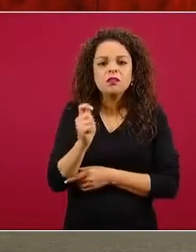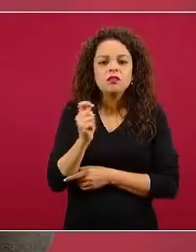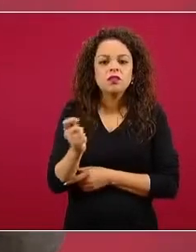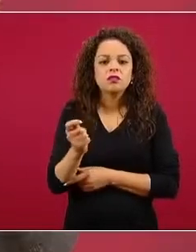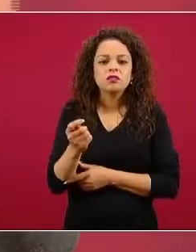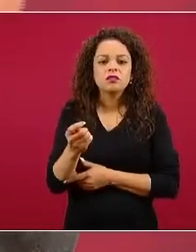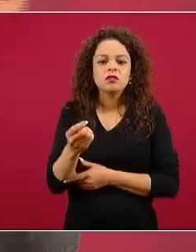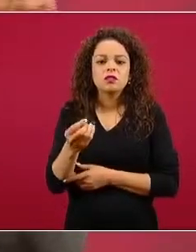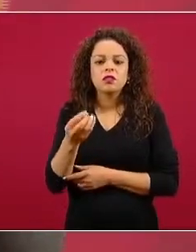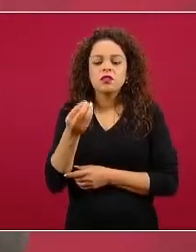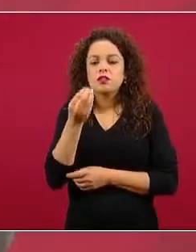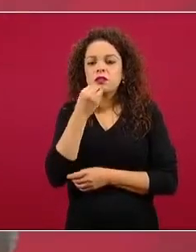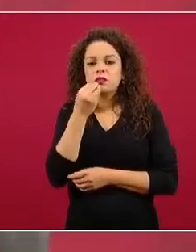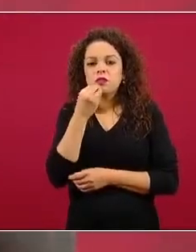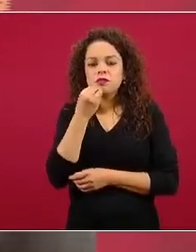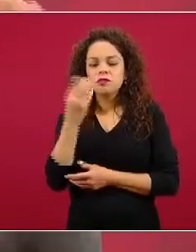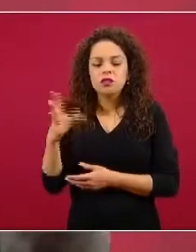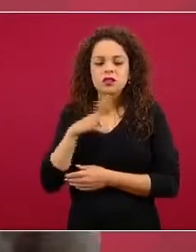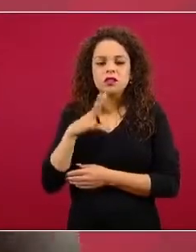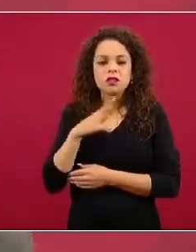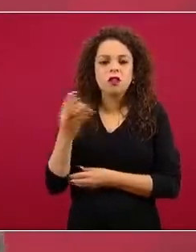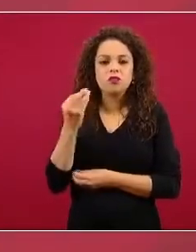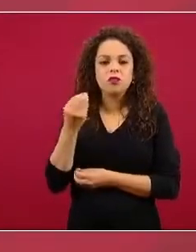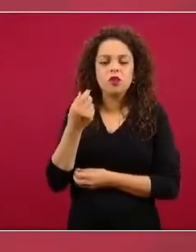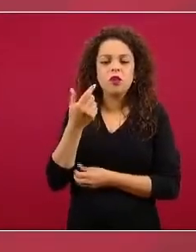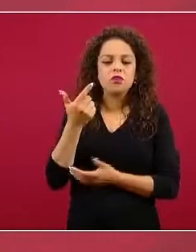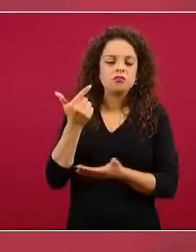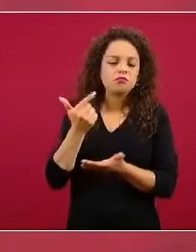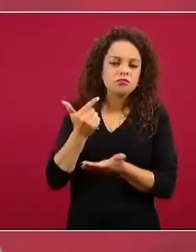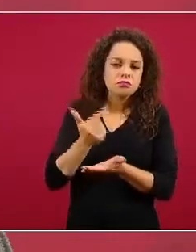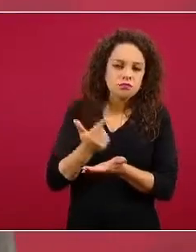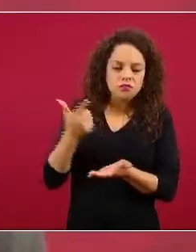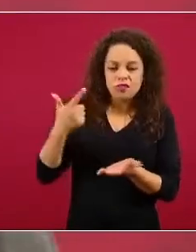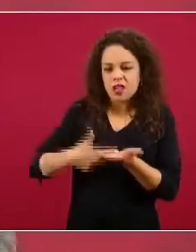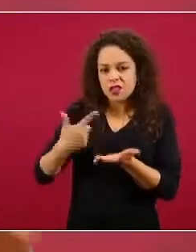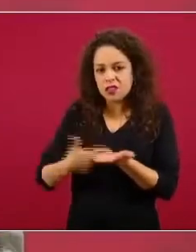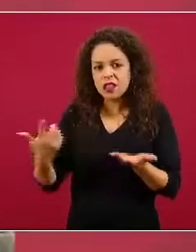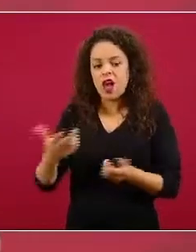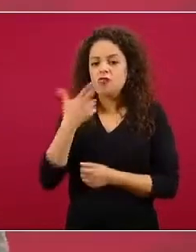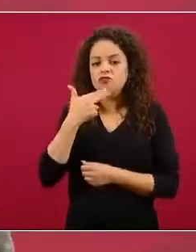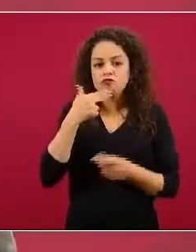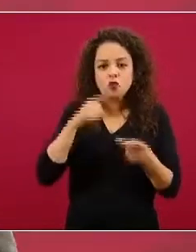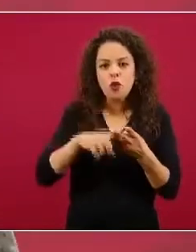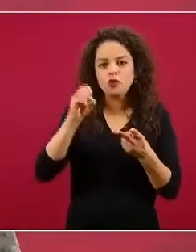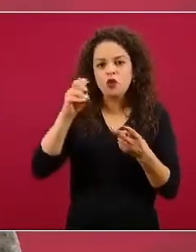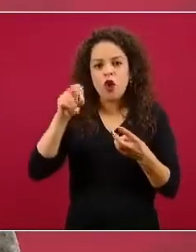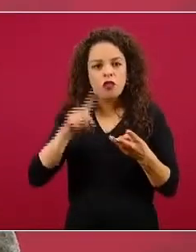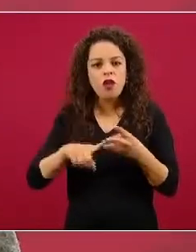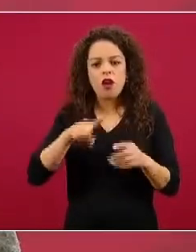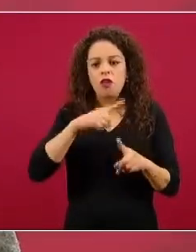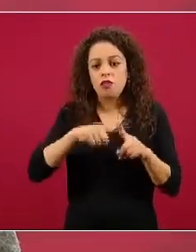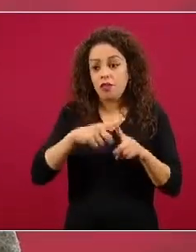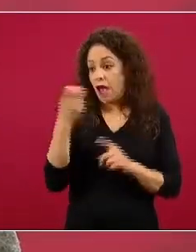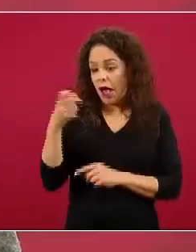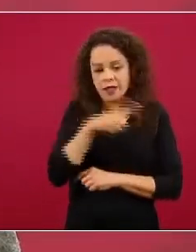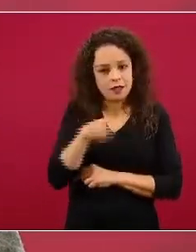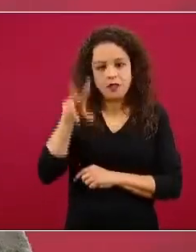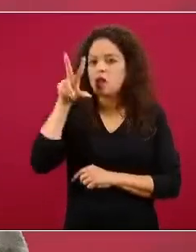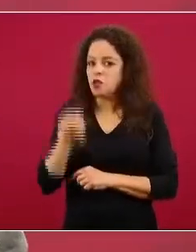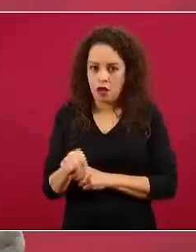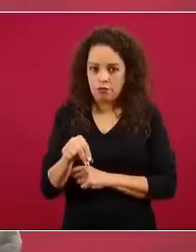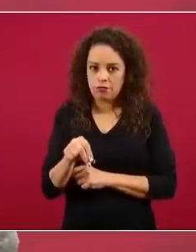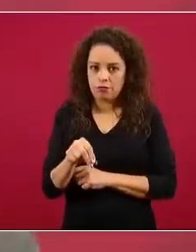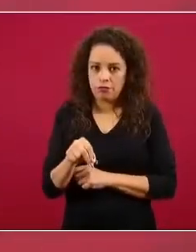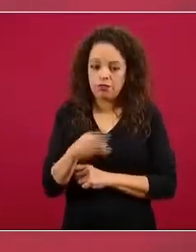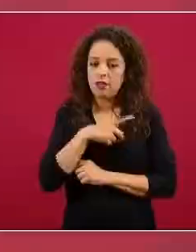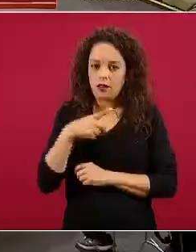octágono que dice alto en grasas, alto en azúcares, alto en calorías y alto en sal, esos no, definitivamente esos no.